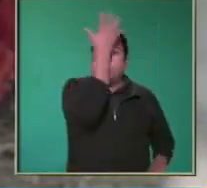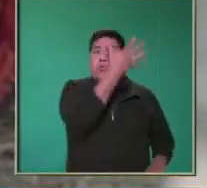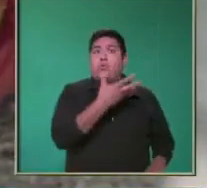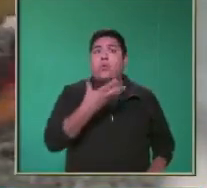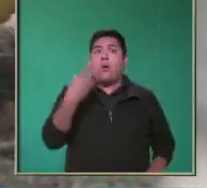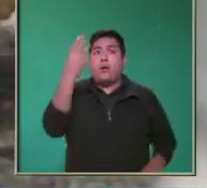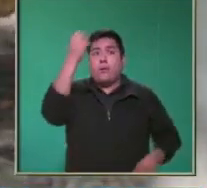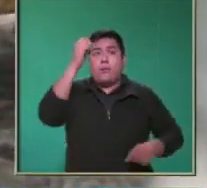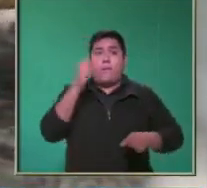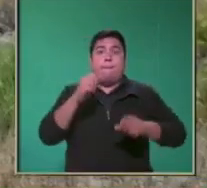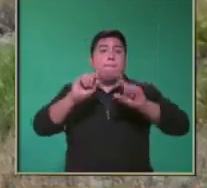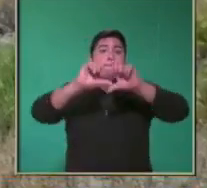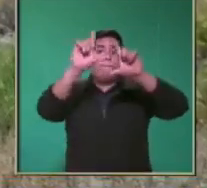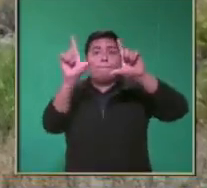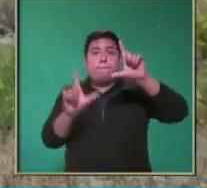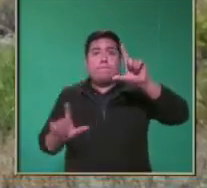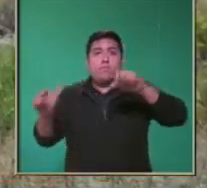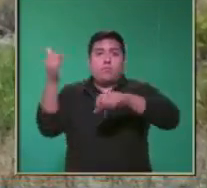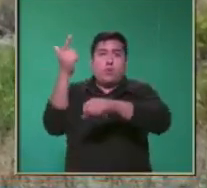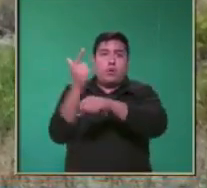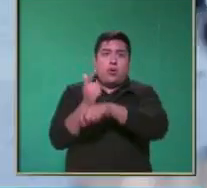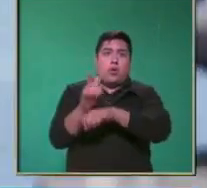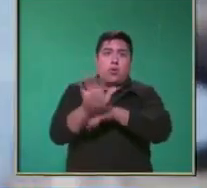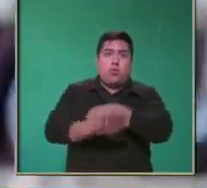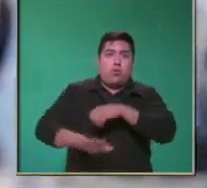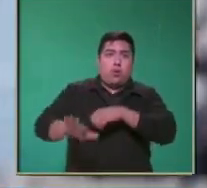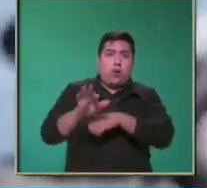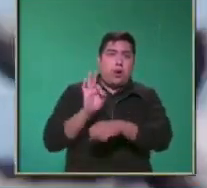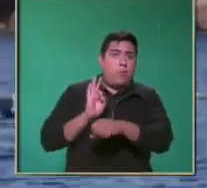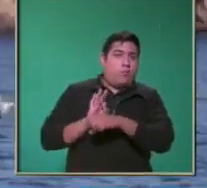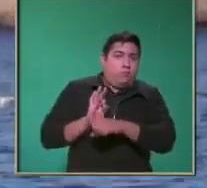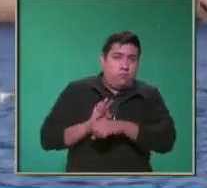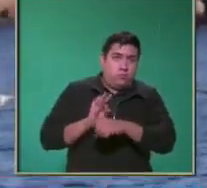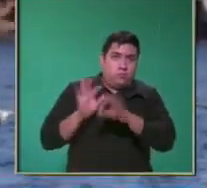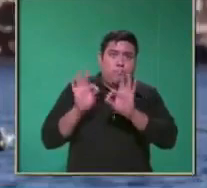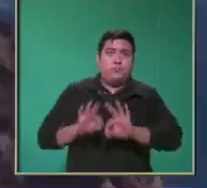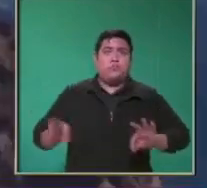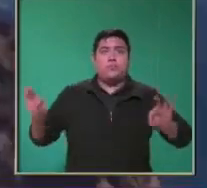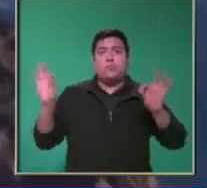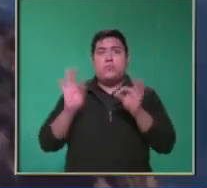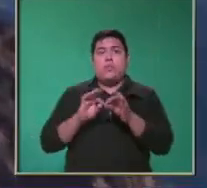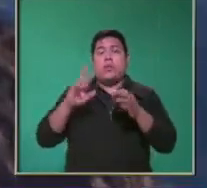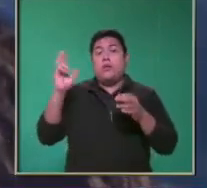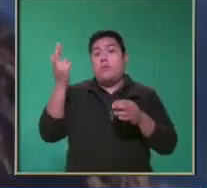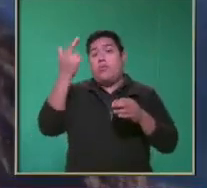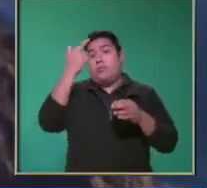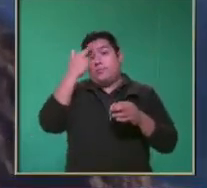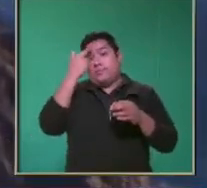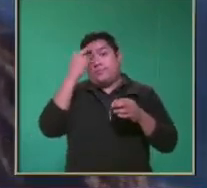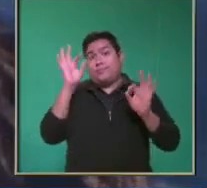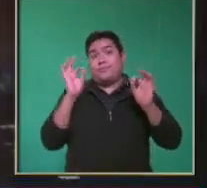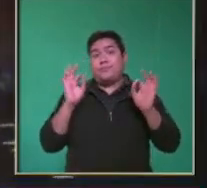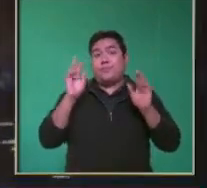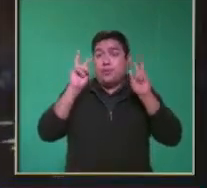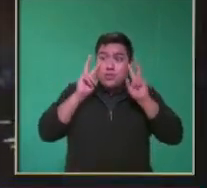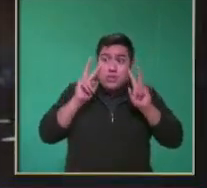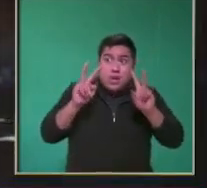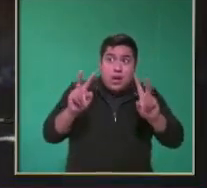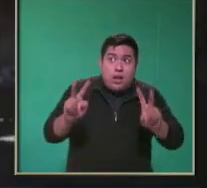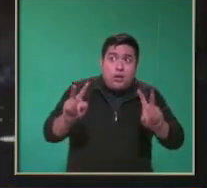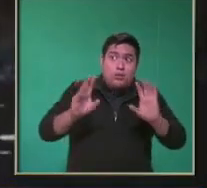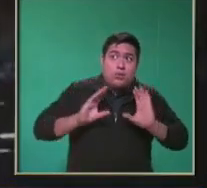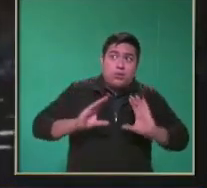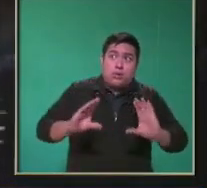en nuestro país. La protección de estas zonas es importante. Recuerda visitarlos con cautela y ayudar a la conservación